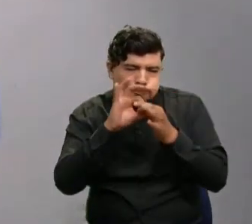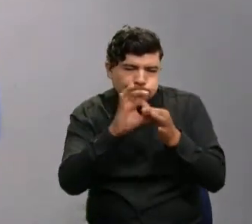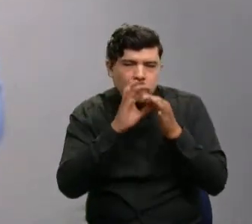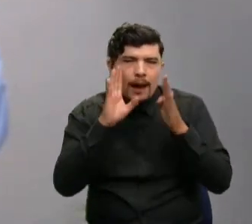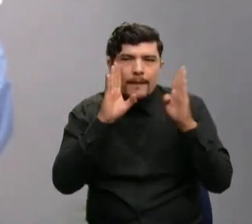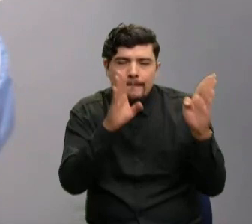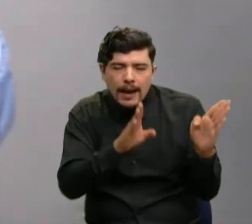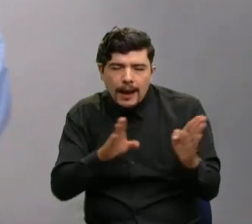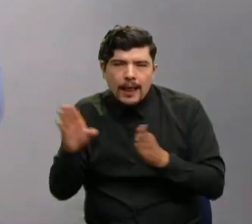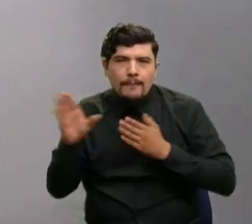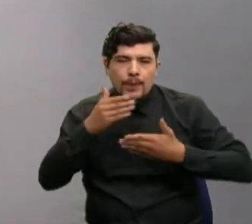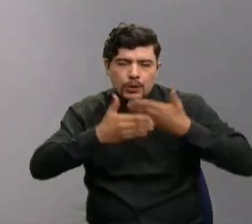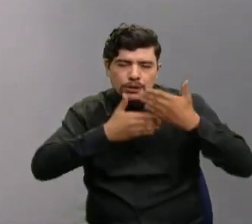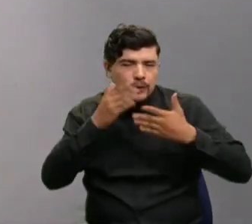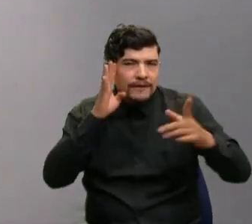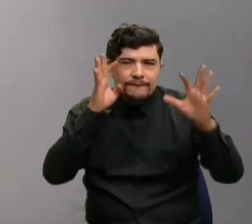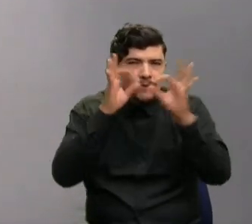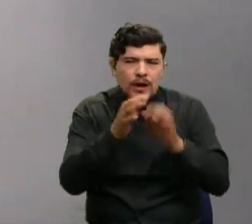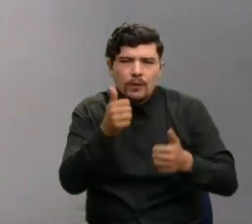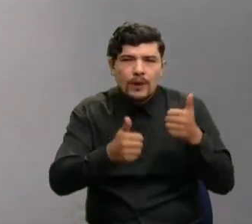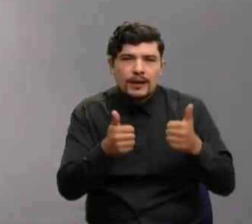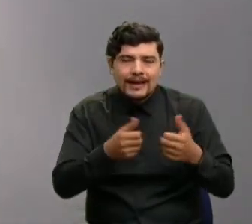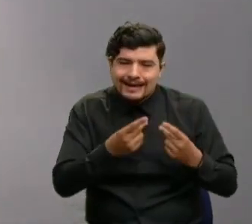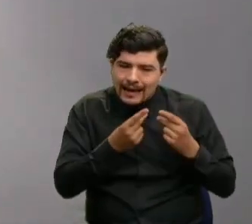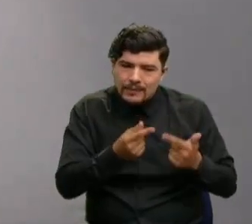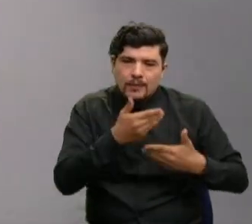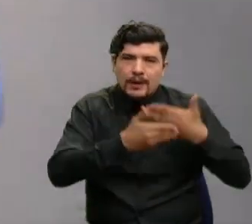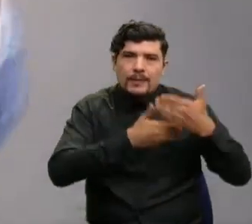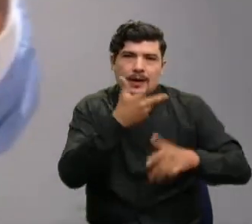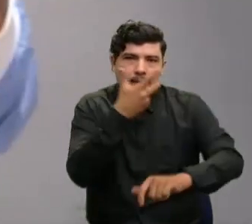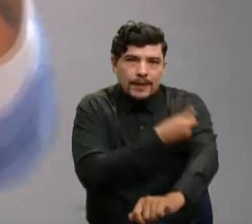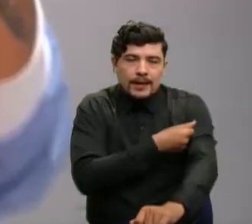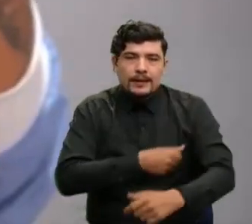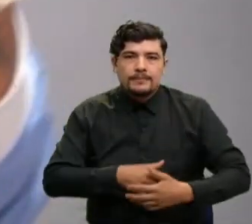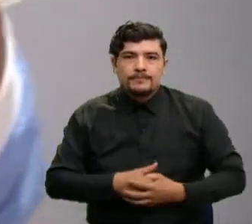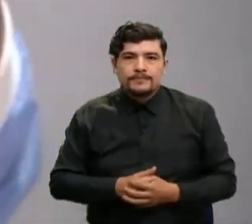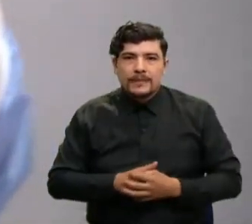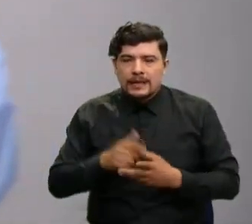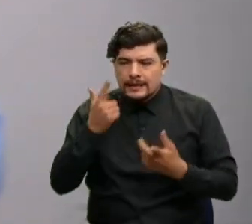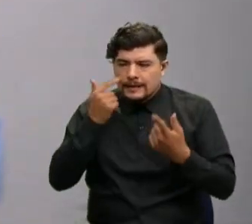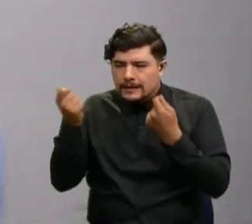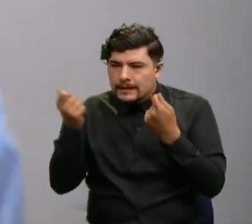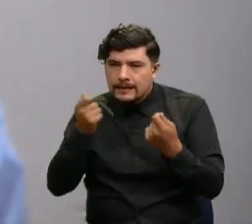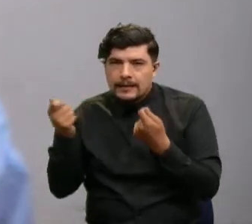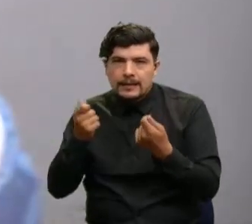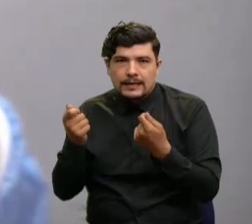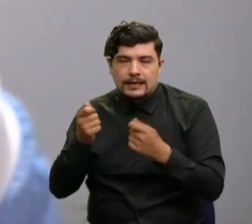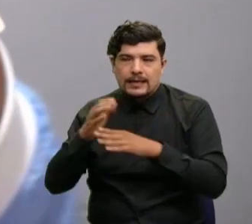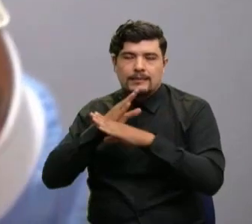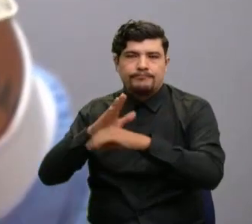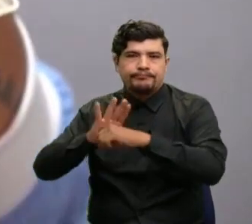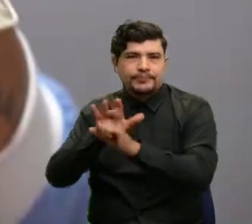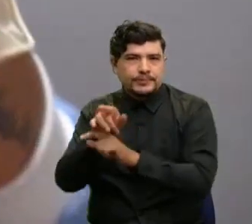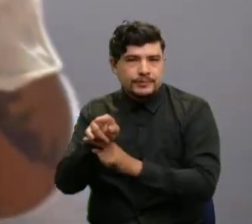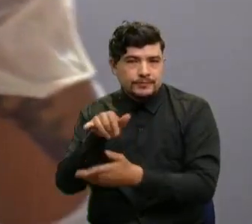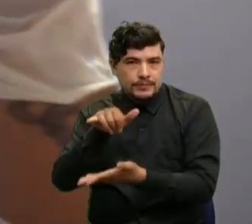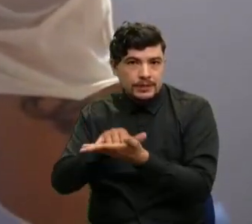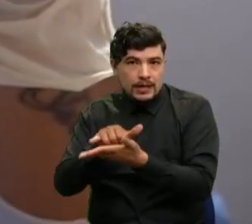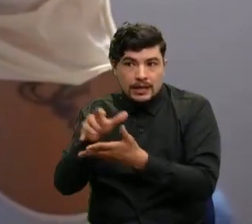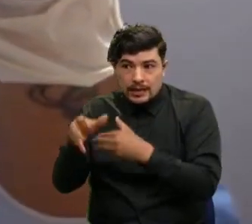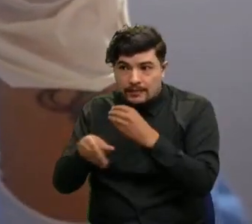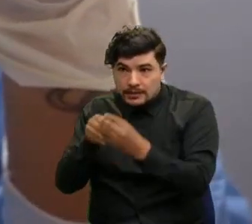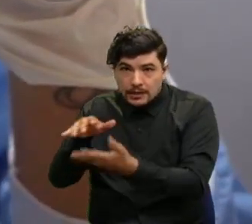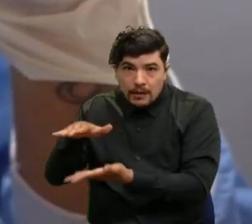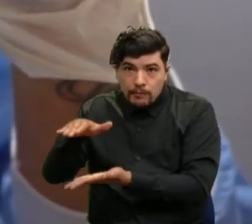de vacunación, aumentar la capacidad instalada de vacunación COVID y despejar todo el almacenamiento de dosis que se tengan dispuesta en los